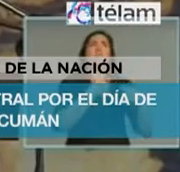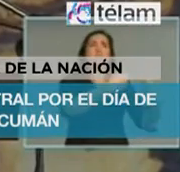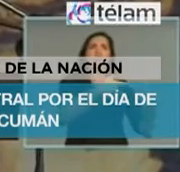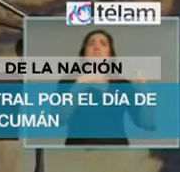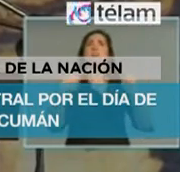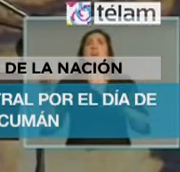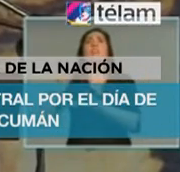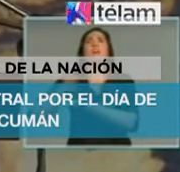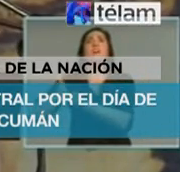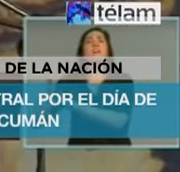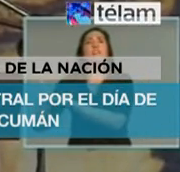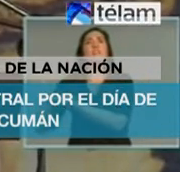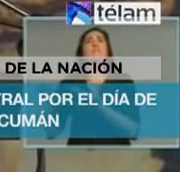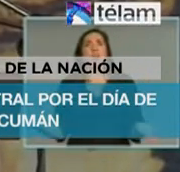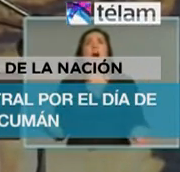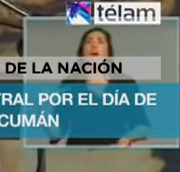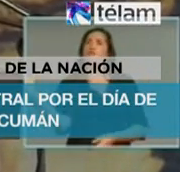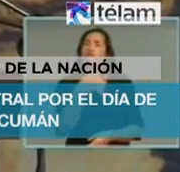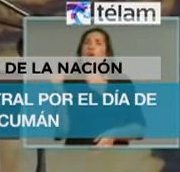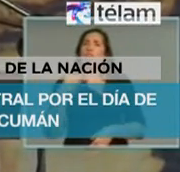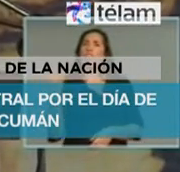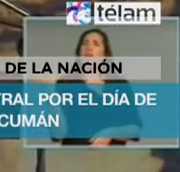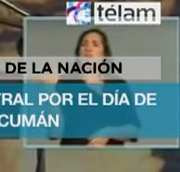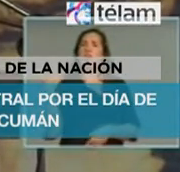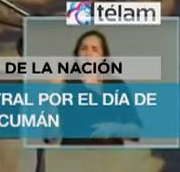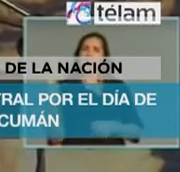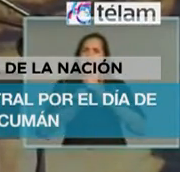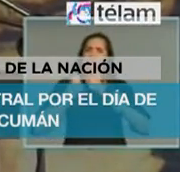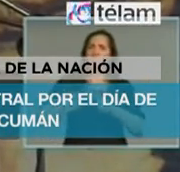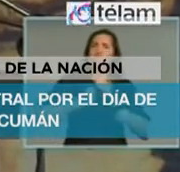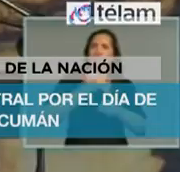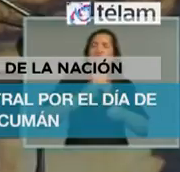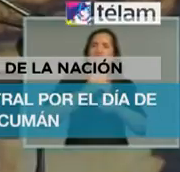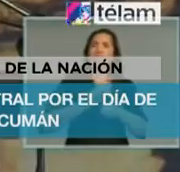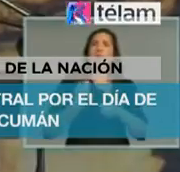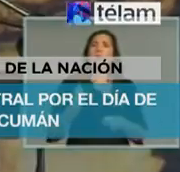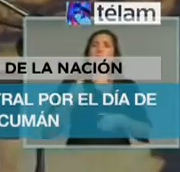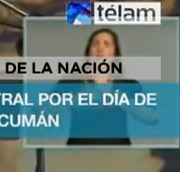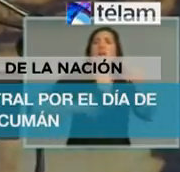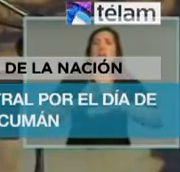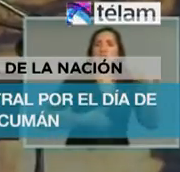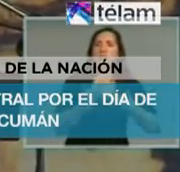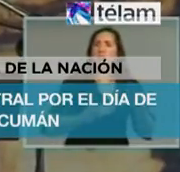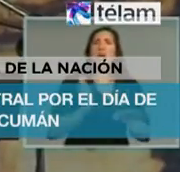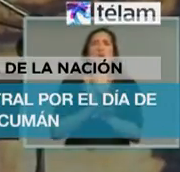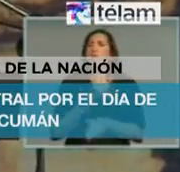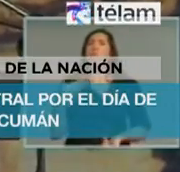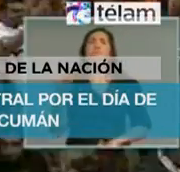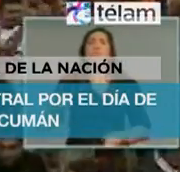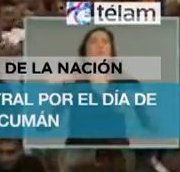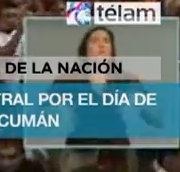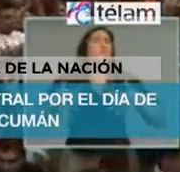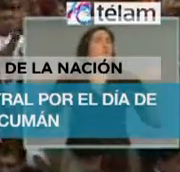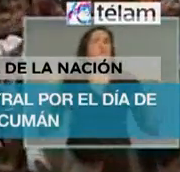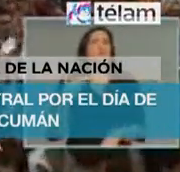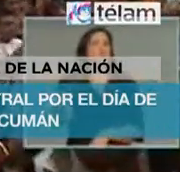no poner todos el hombro para que esto siga para adelante? No es mucho lo que se está